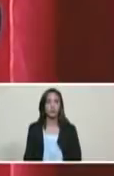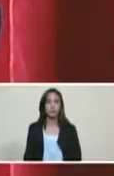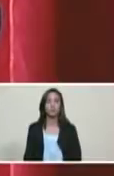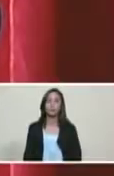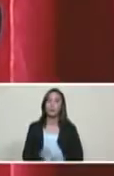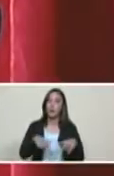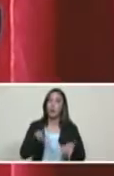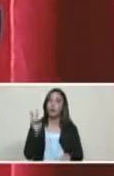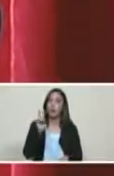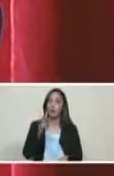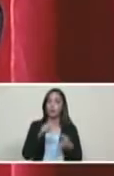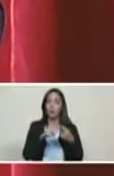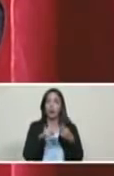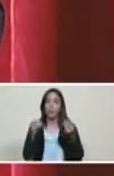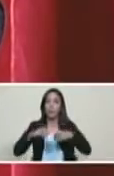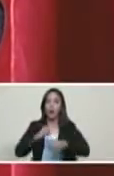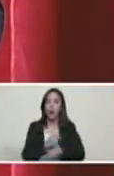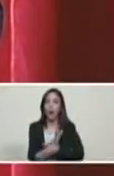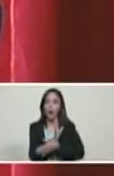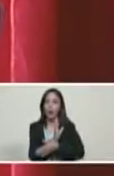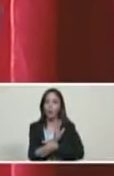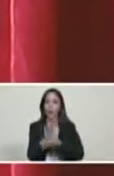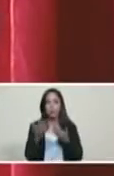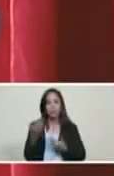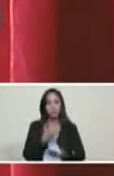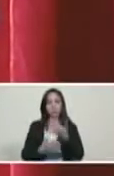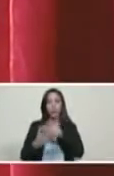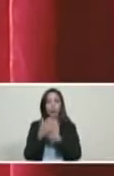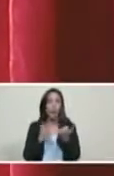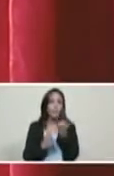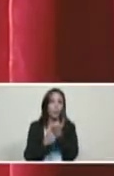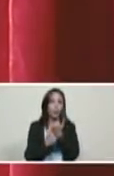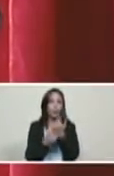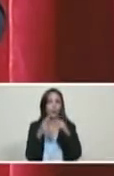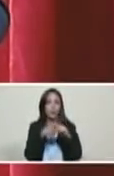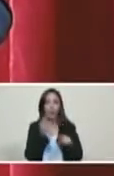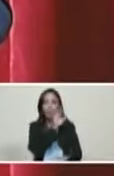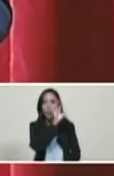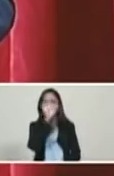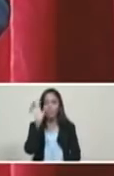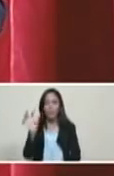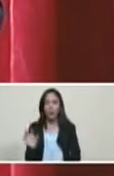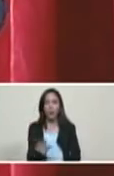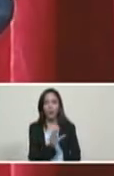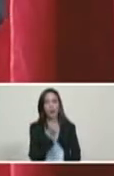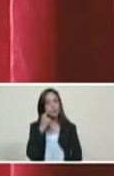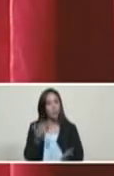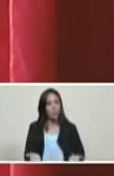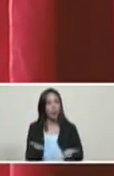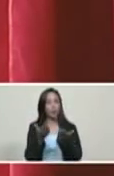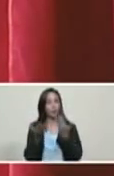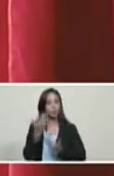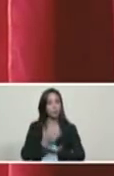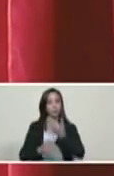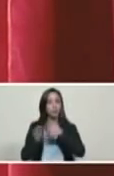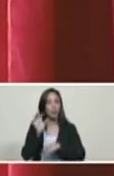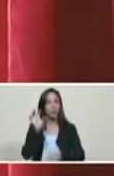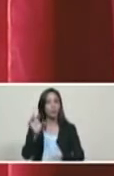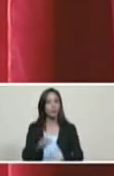Venezuela y el ALBA, la Alianza Bolivariana para los Pueblos de Nuestroamérica, vamos en la vanguardia